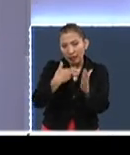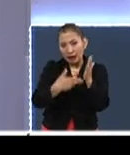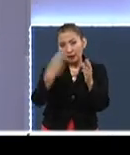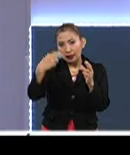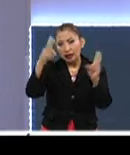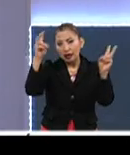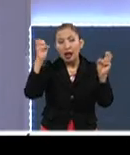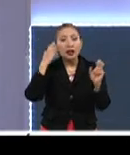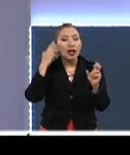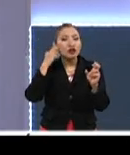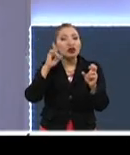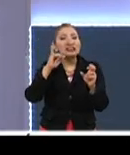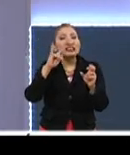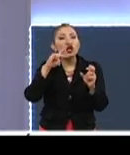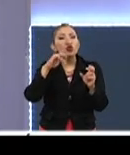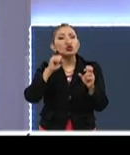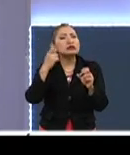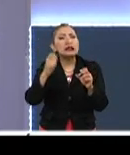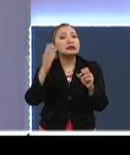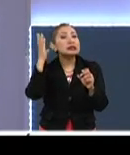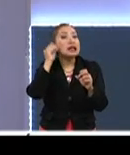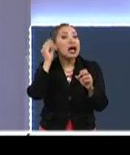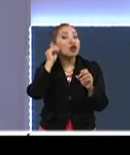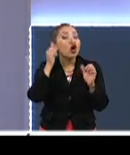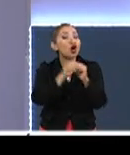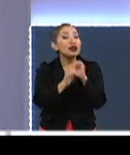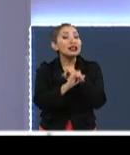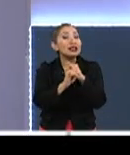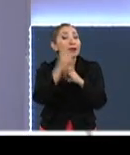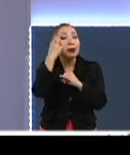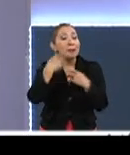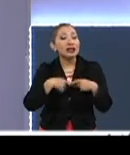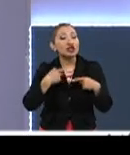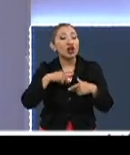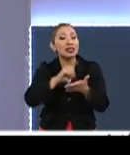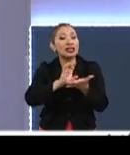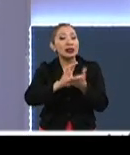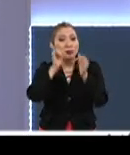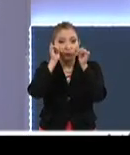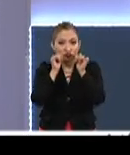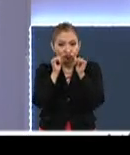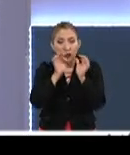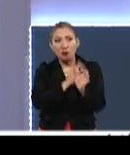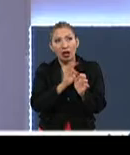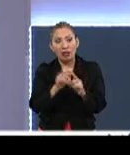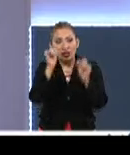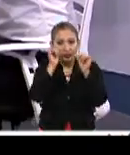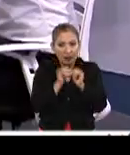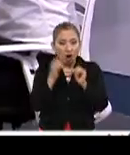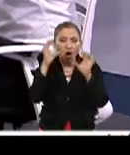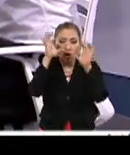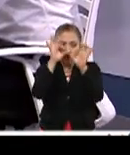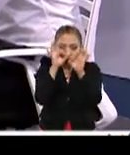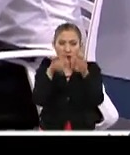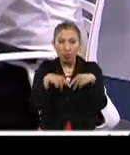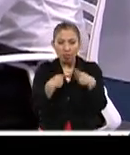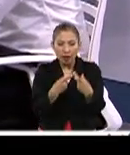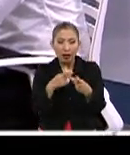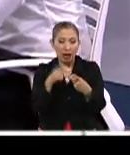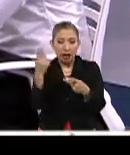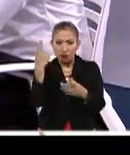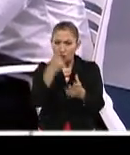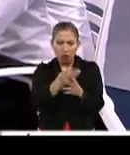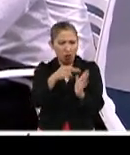que se llama Radio Sin Luz, que es un taller de radio por internet para personas con discapacidad visual. Pueden ser ciegos o débiles visuales y